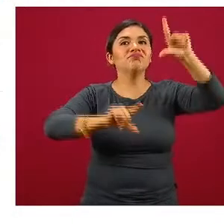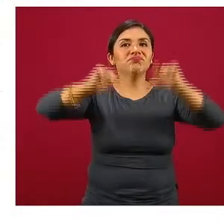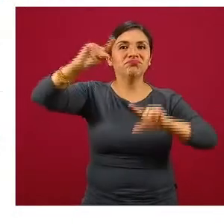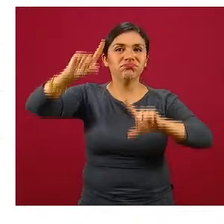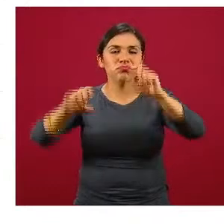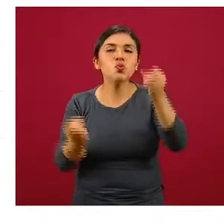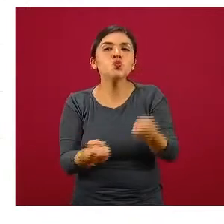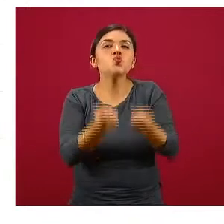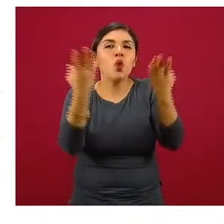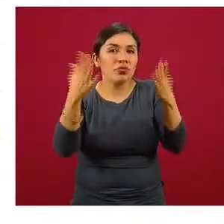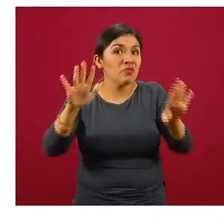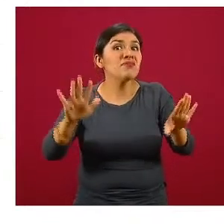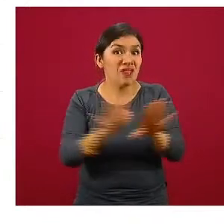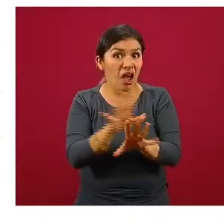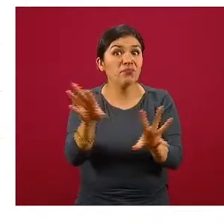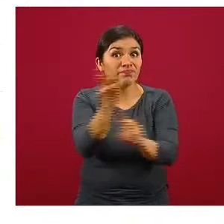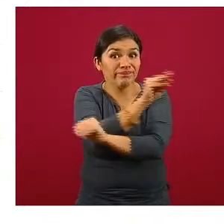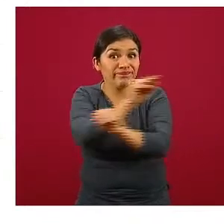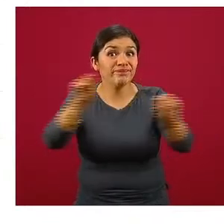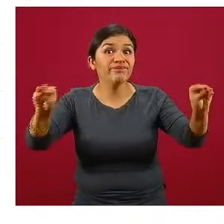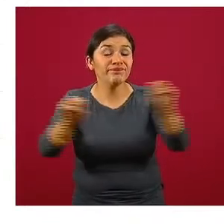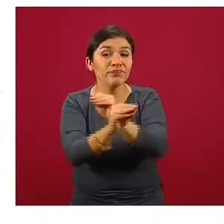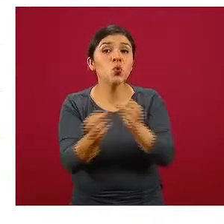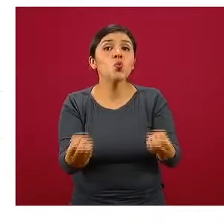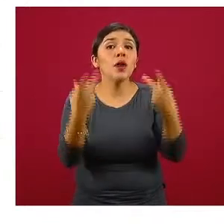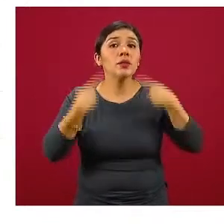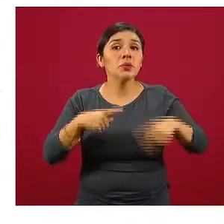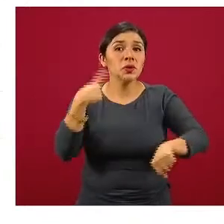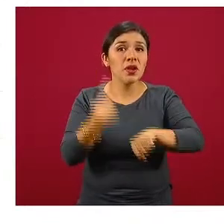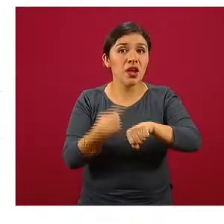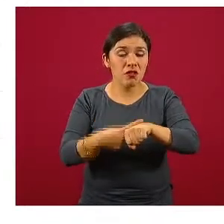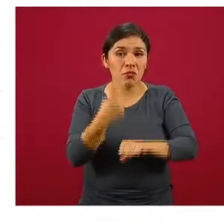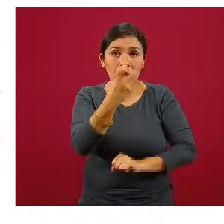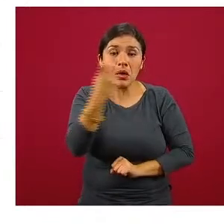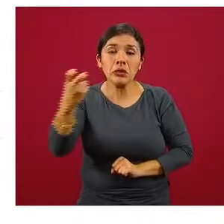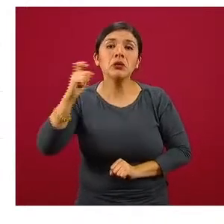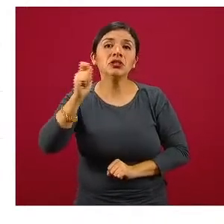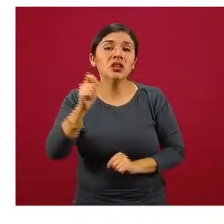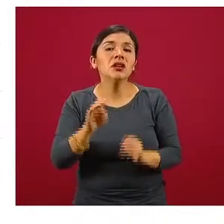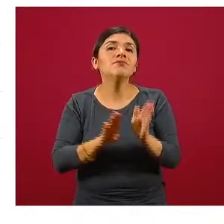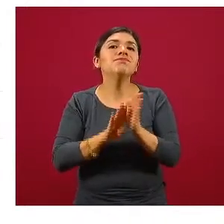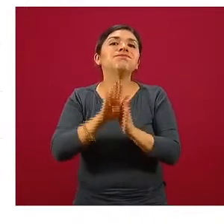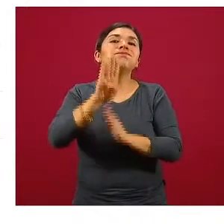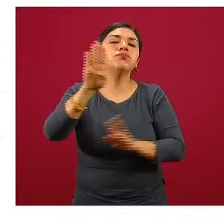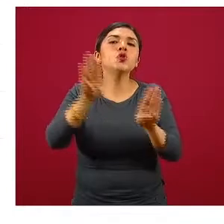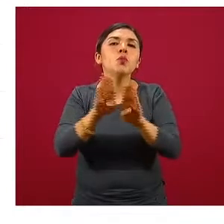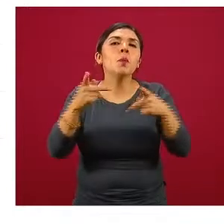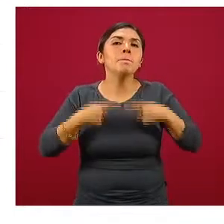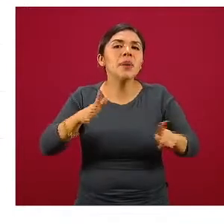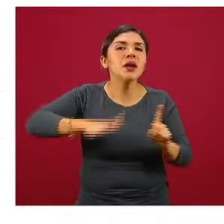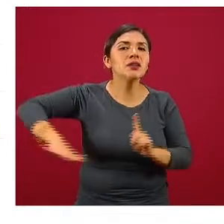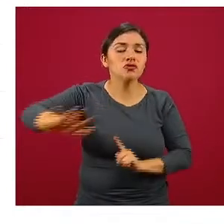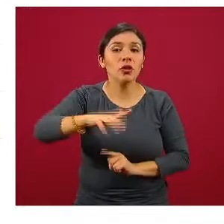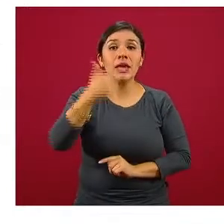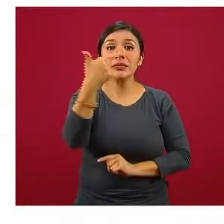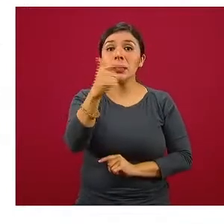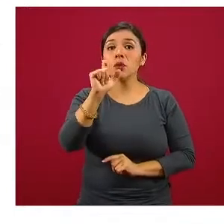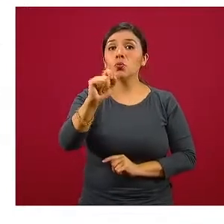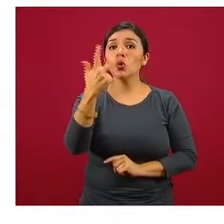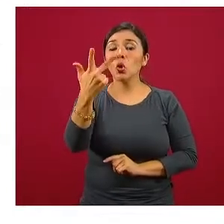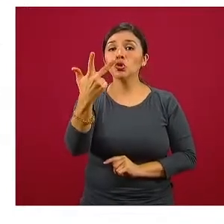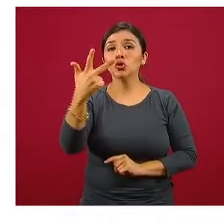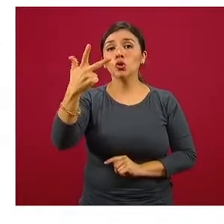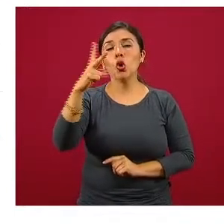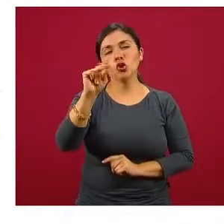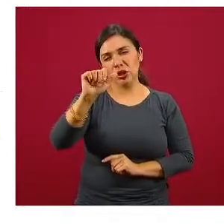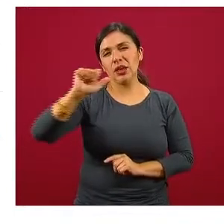además cambian de posición en relación a la carga de enfermedad, dado que esto tiene una base poblacional, y es